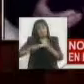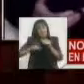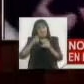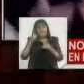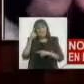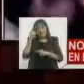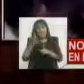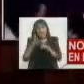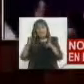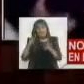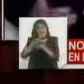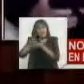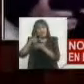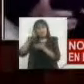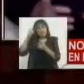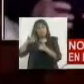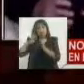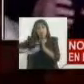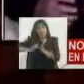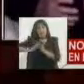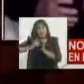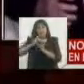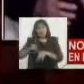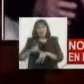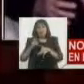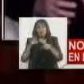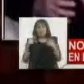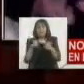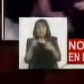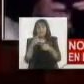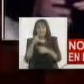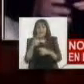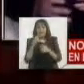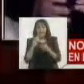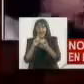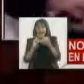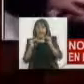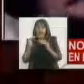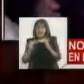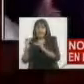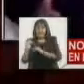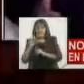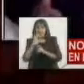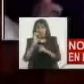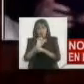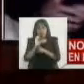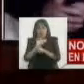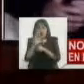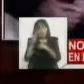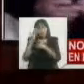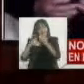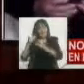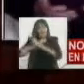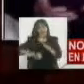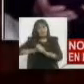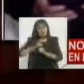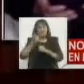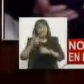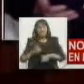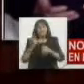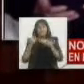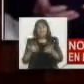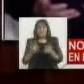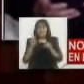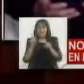porque aumentará la erosión, aumenta los cambios en el equilibrio de ese ecosistema centenario. Y entonces